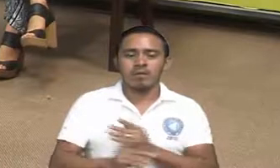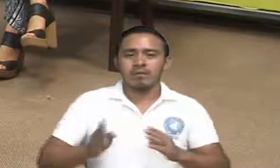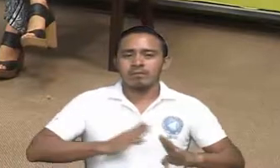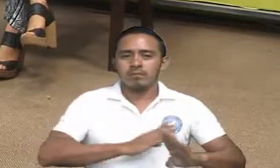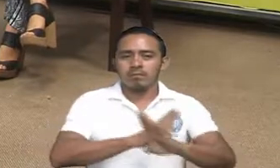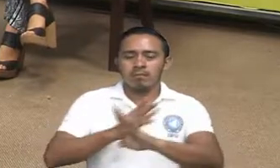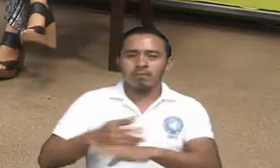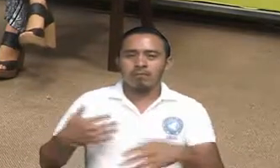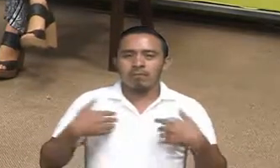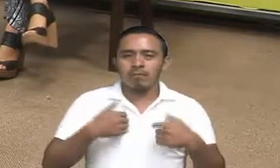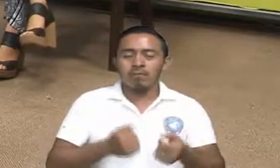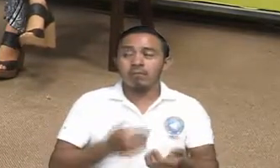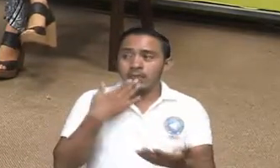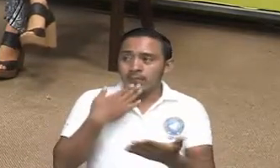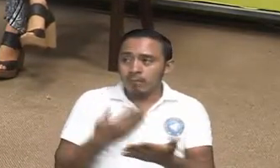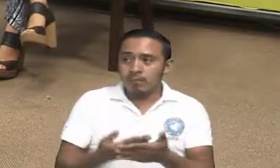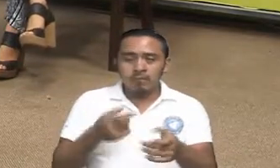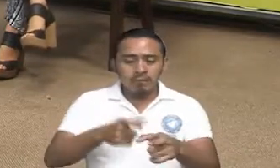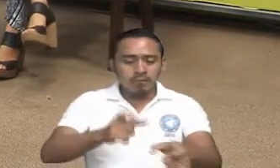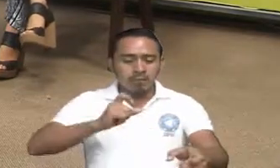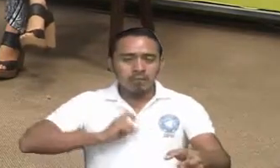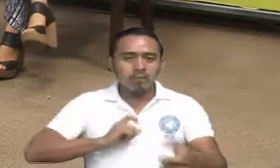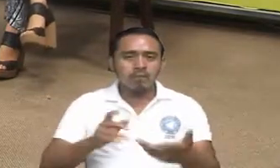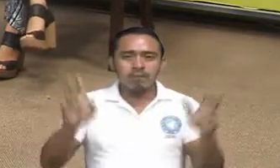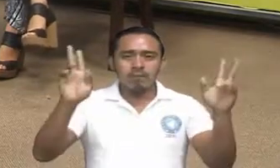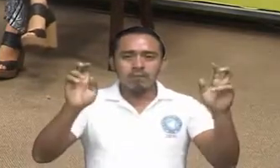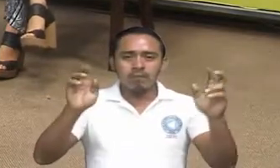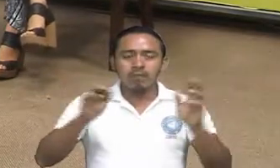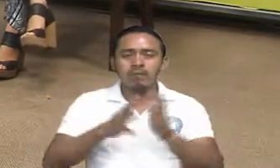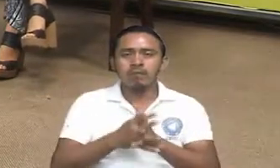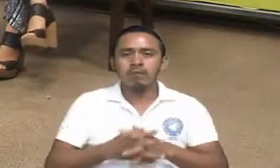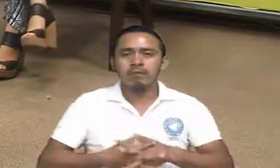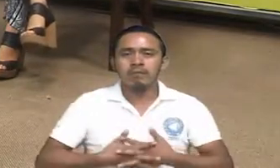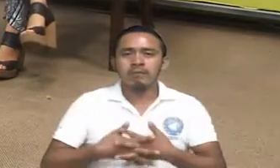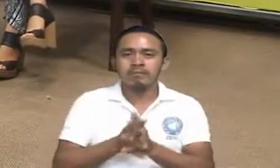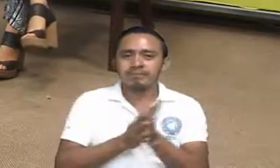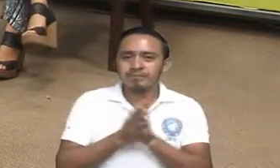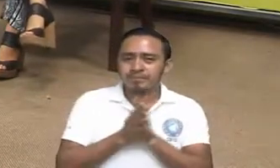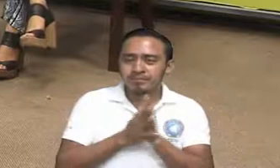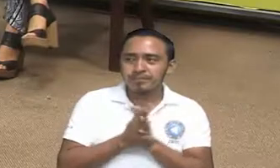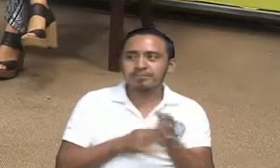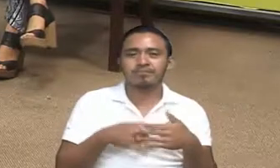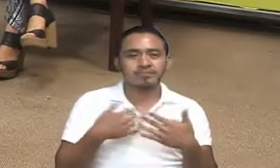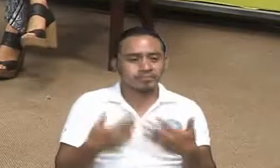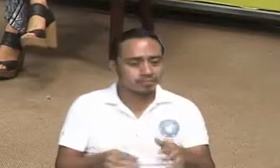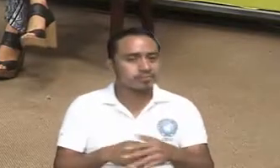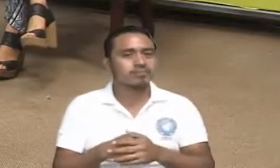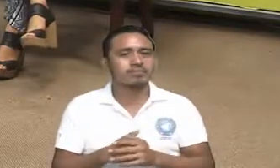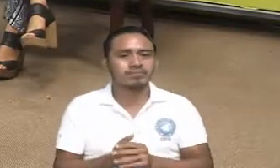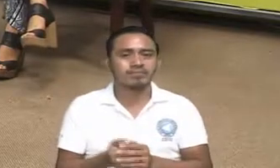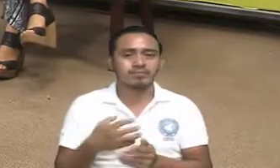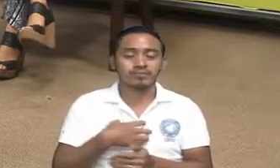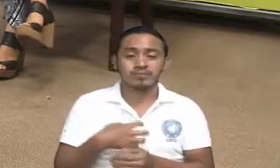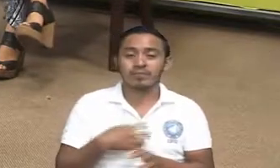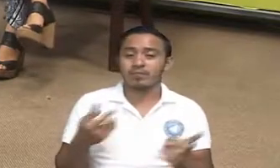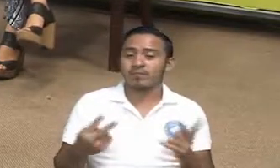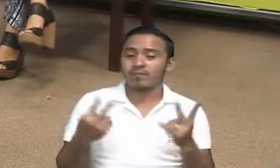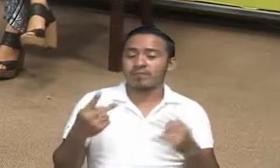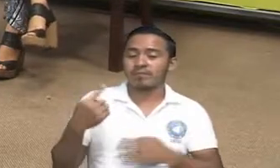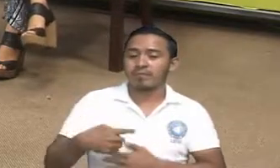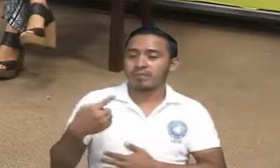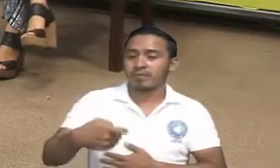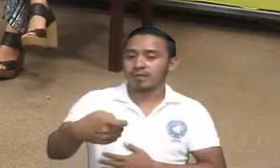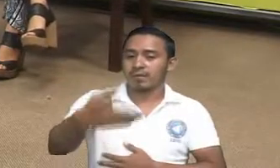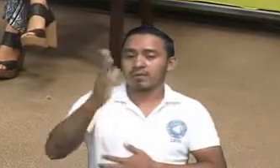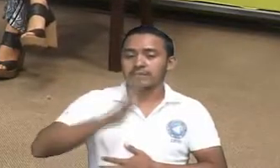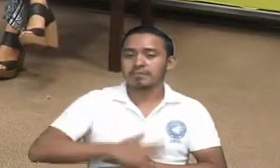Muy buenas tardes, muchas gracias por la invitación. Y un tema bastante interesante, cotidiano, ¿verdad?, de nuestro diario vivir, y